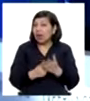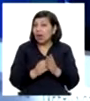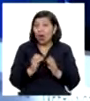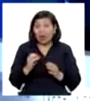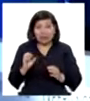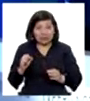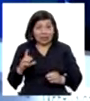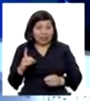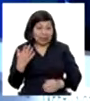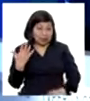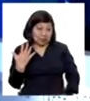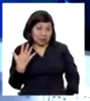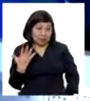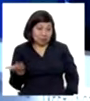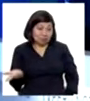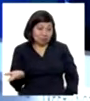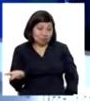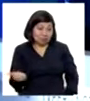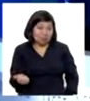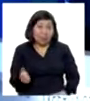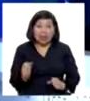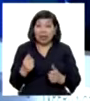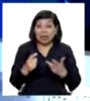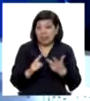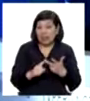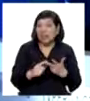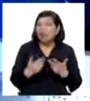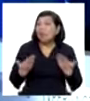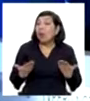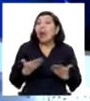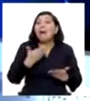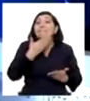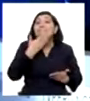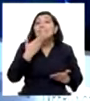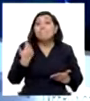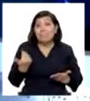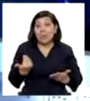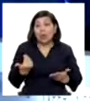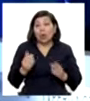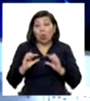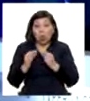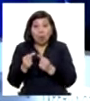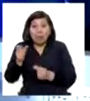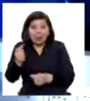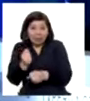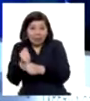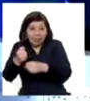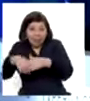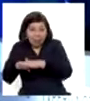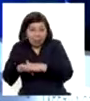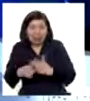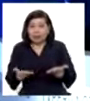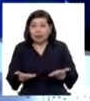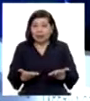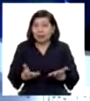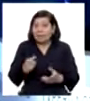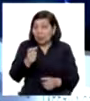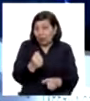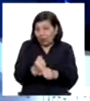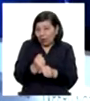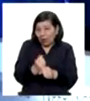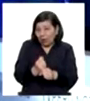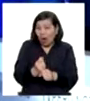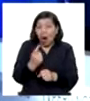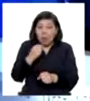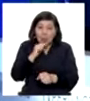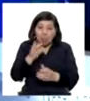el ODS-5, ¿no? Y tres, porque mejora el clima organizacional de cara a los trabajadores,